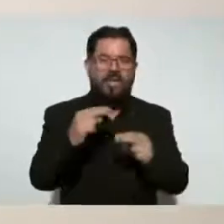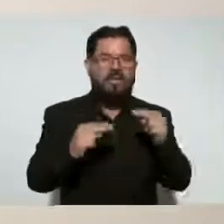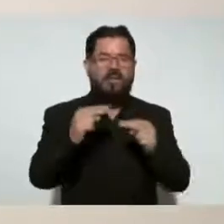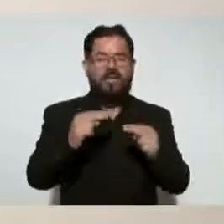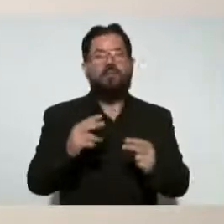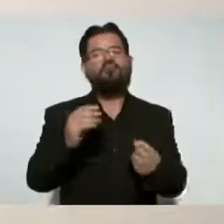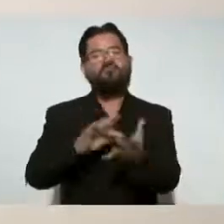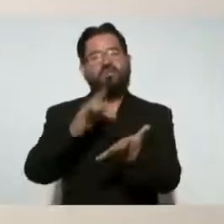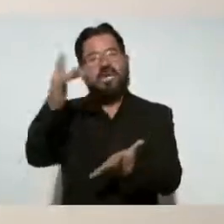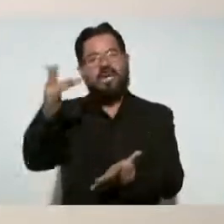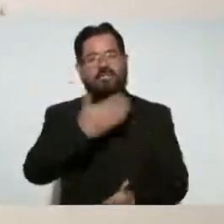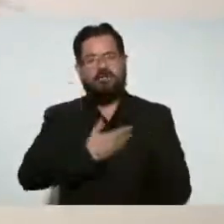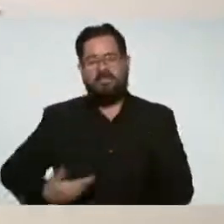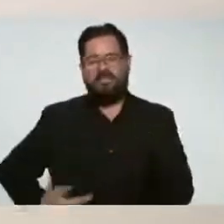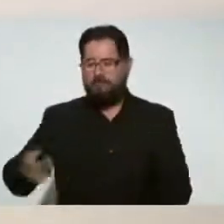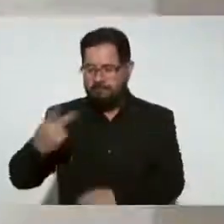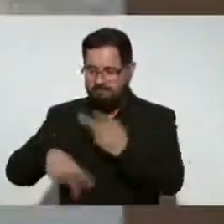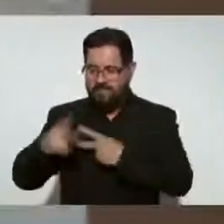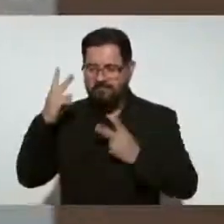Sonora.